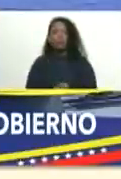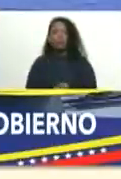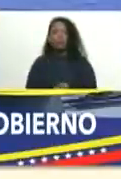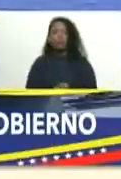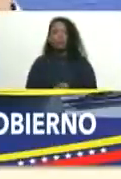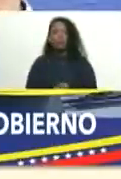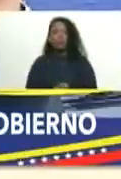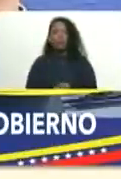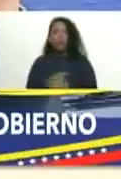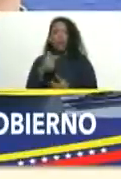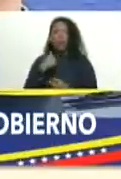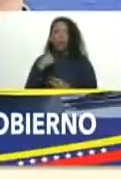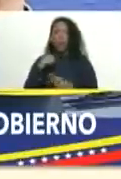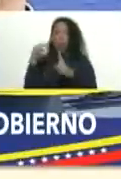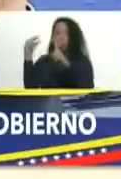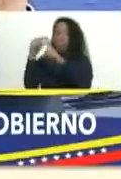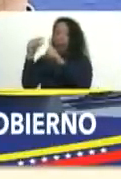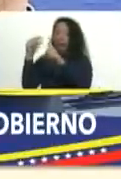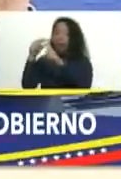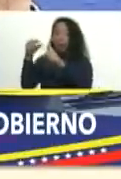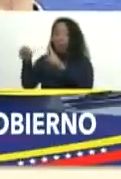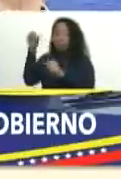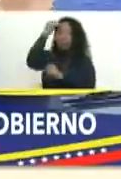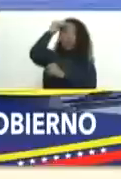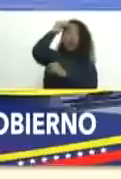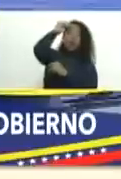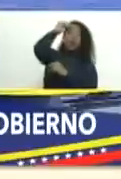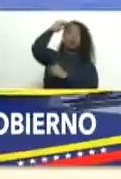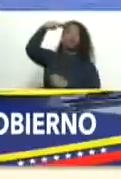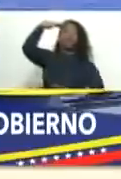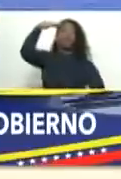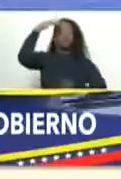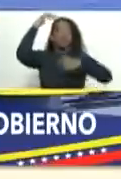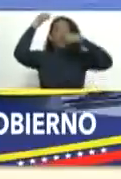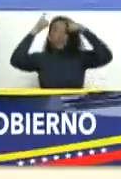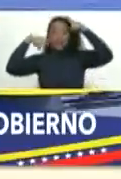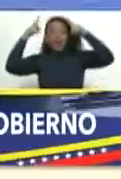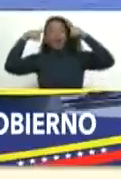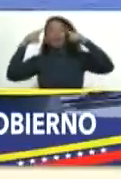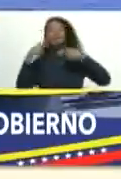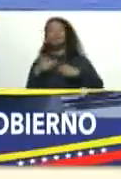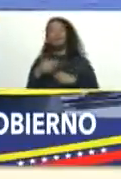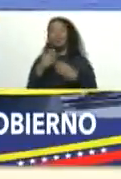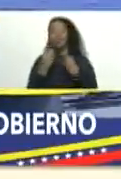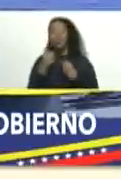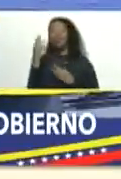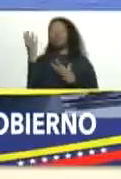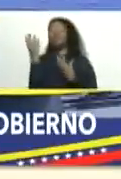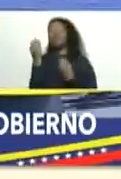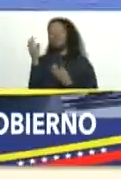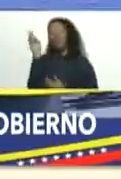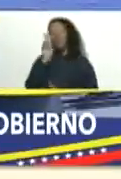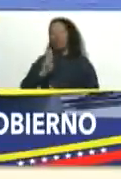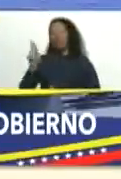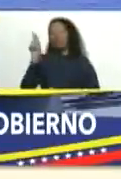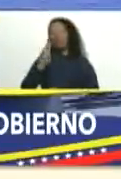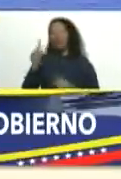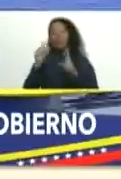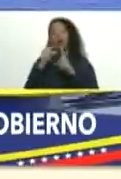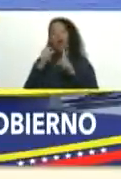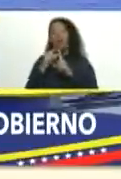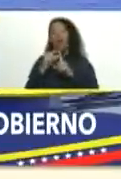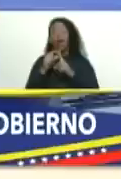Yo esa palabra la aprendí del comandante Hugo Chávez. Creo que es utilizado mucho en